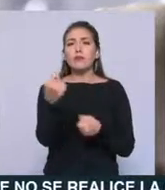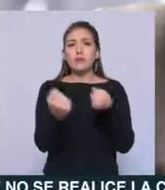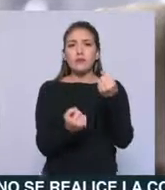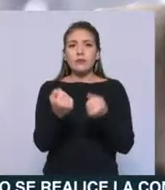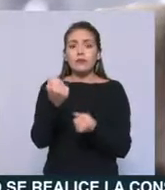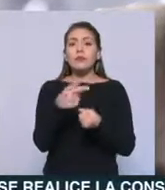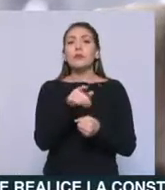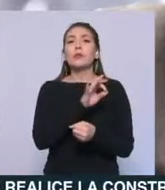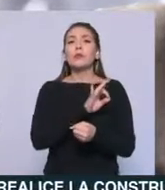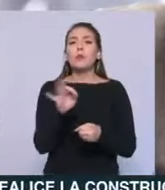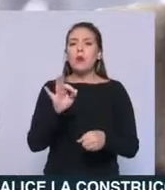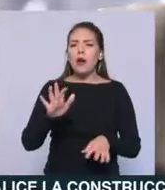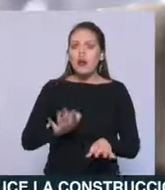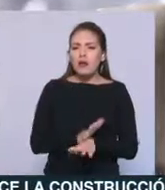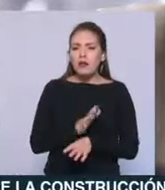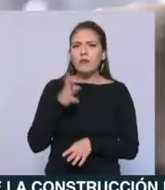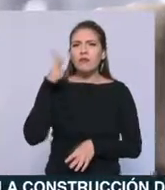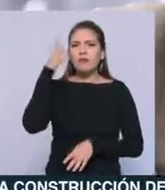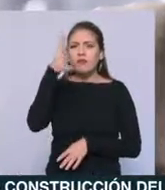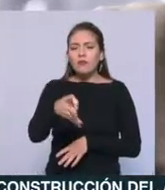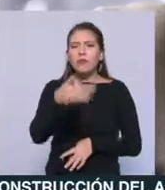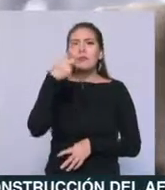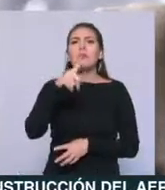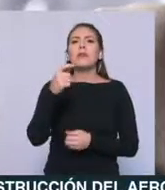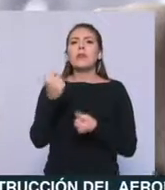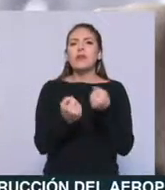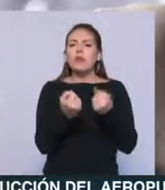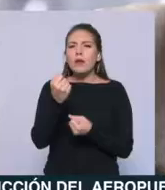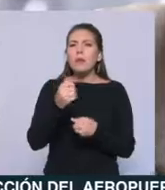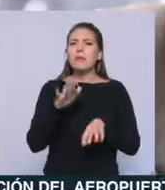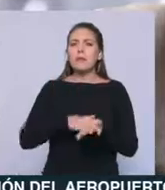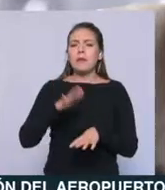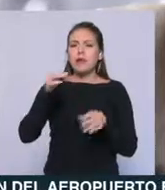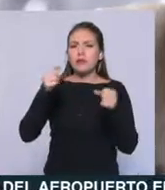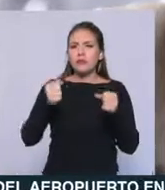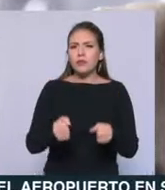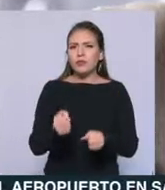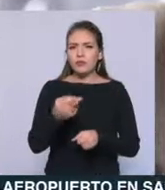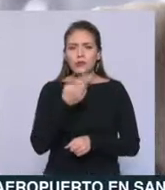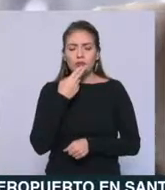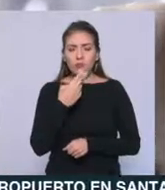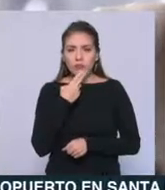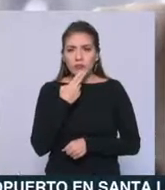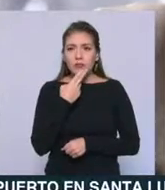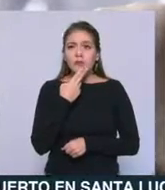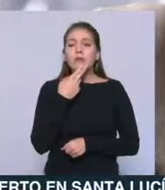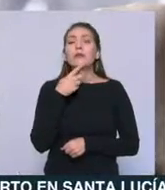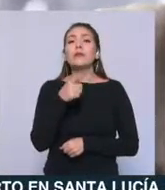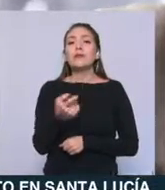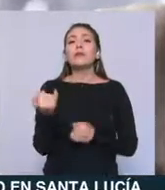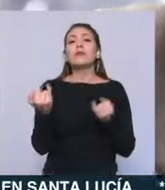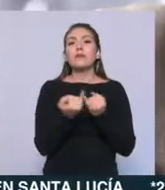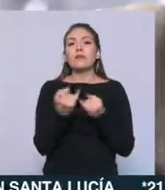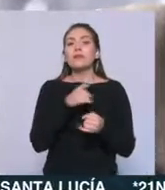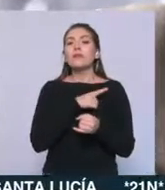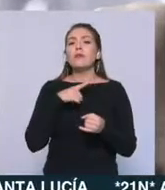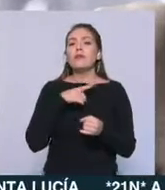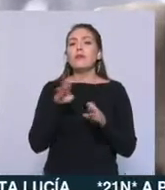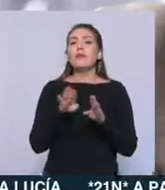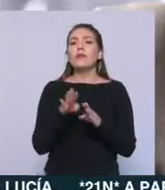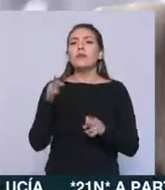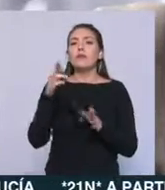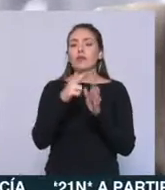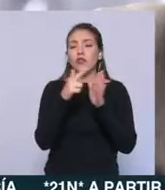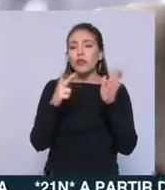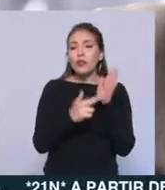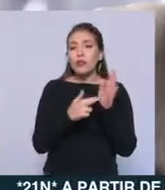un cambio significativo para obtener vehículos más seguros. Esto debe ser acompañado de políticas adecuadas que incidan en la conciencia de